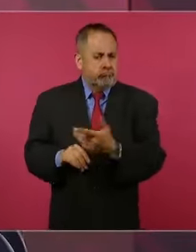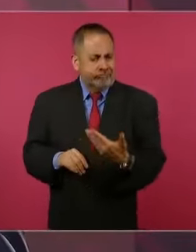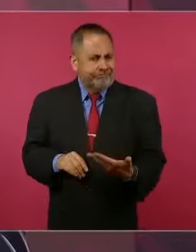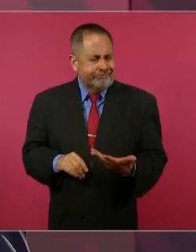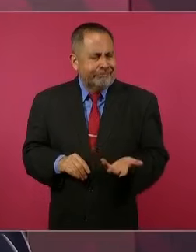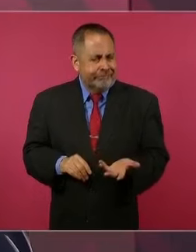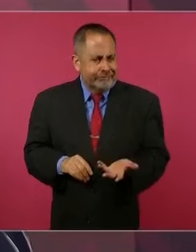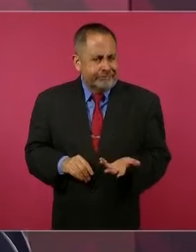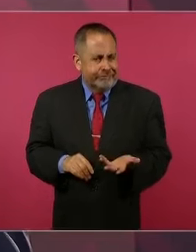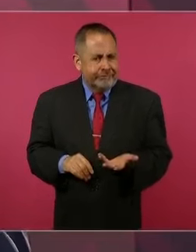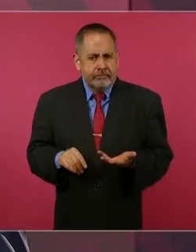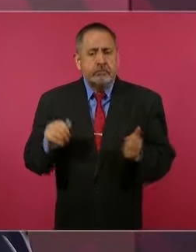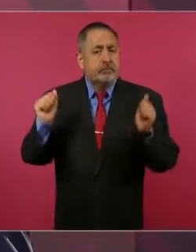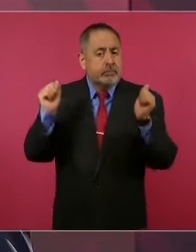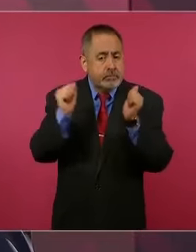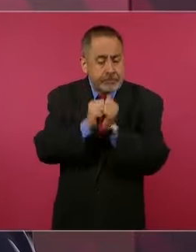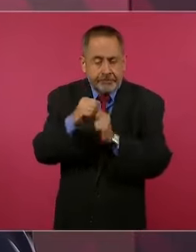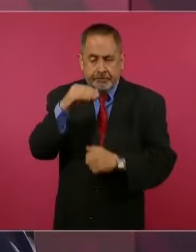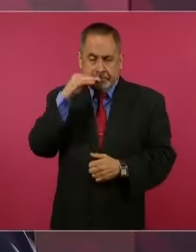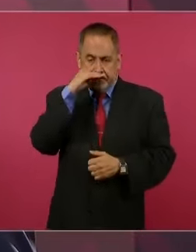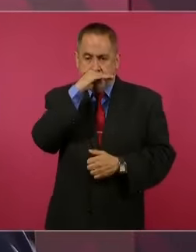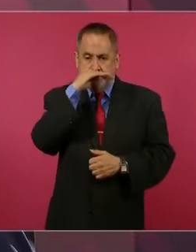todo sea